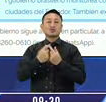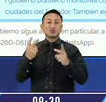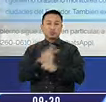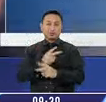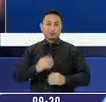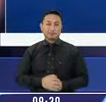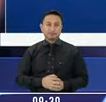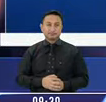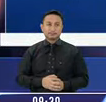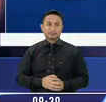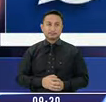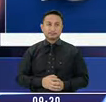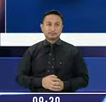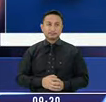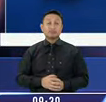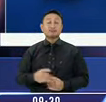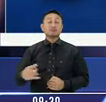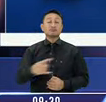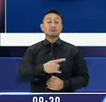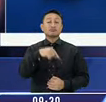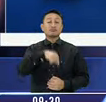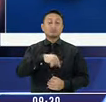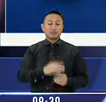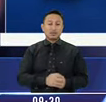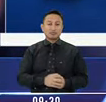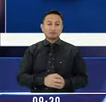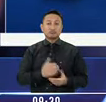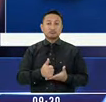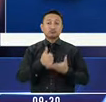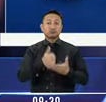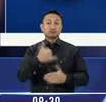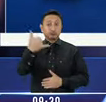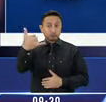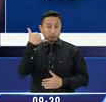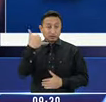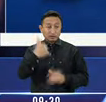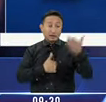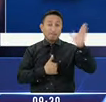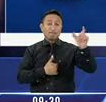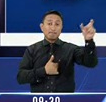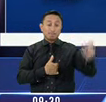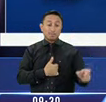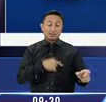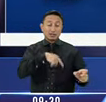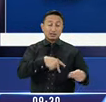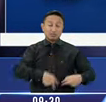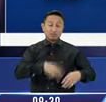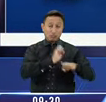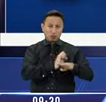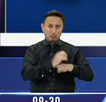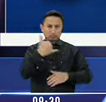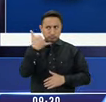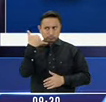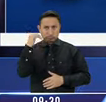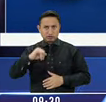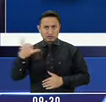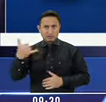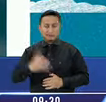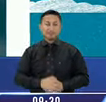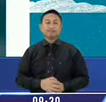organizado también este país brindó una línea de atención telefónica para los ciudadanos brasileños que se encuentren en el territorio